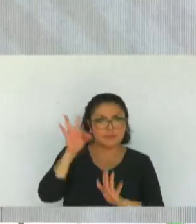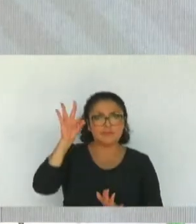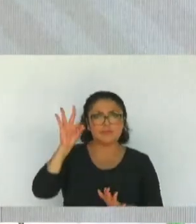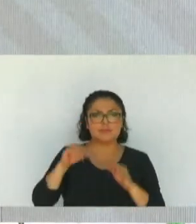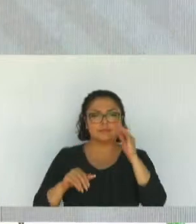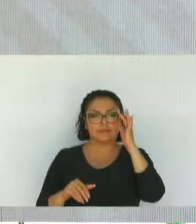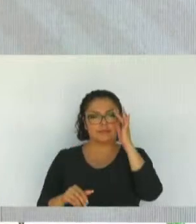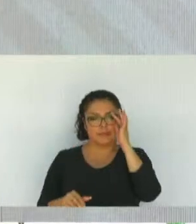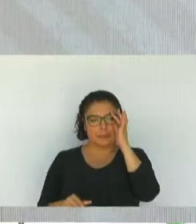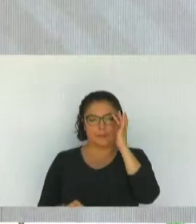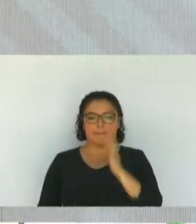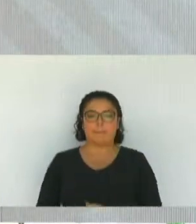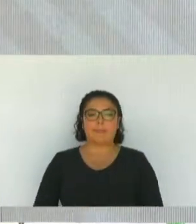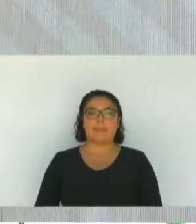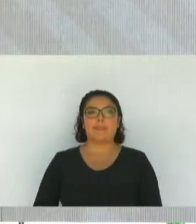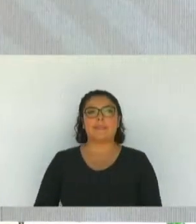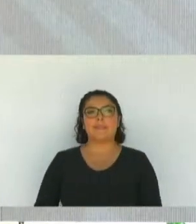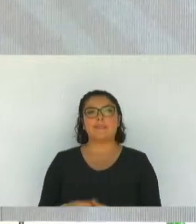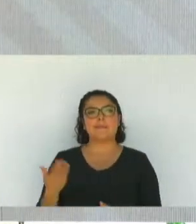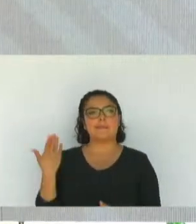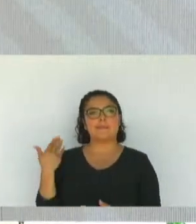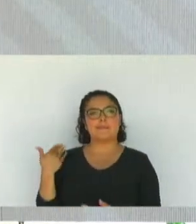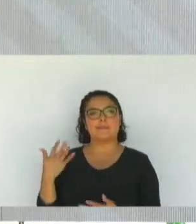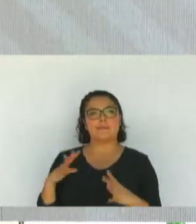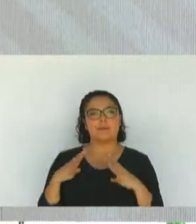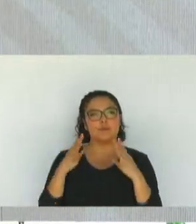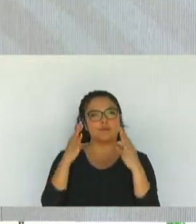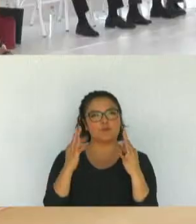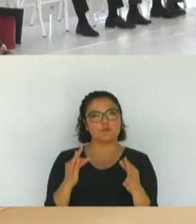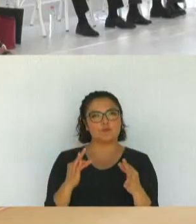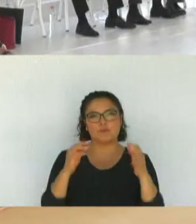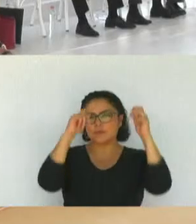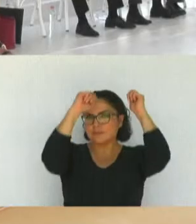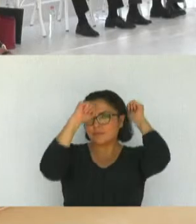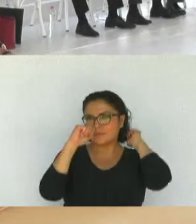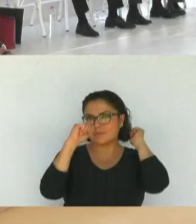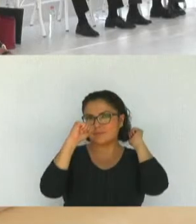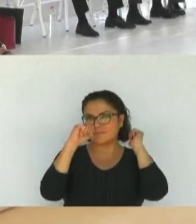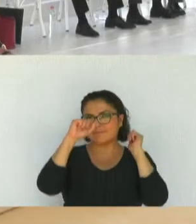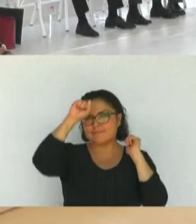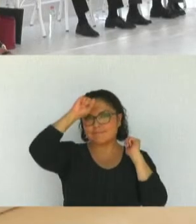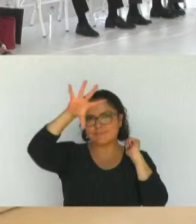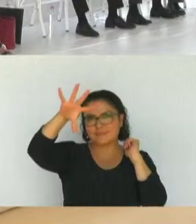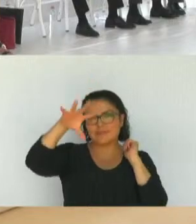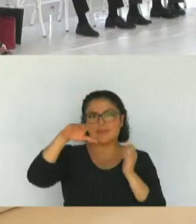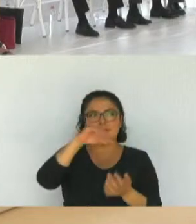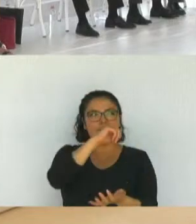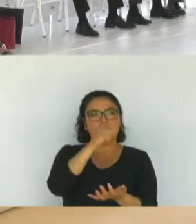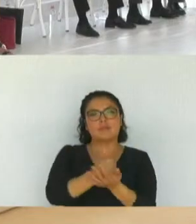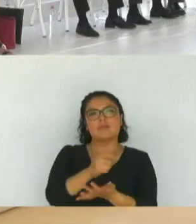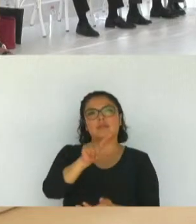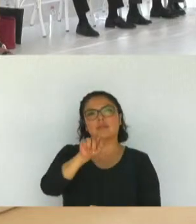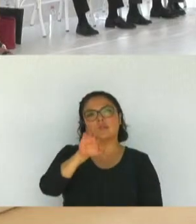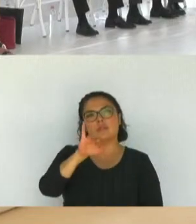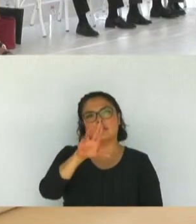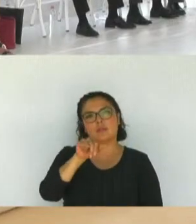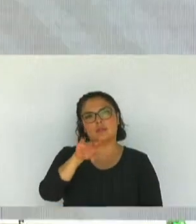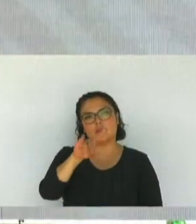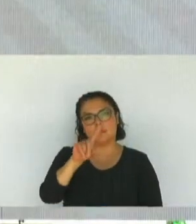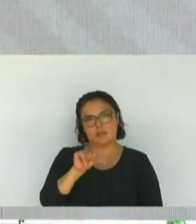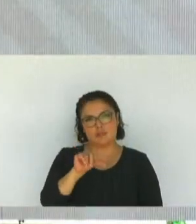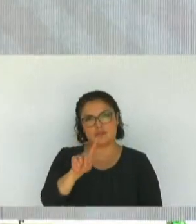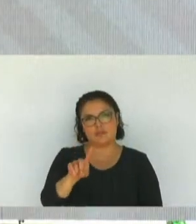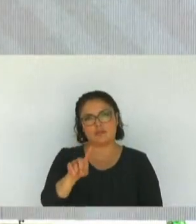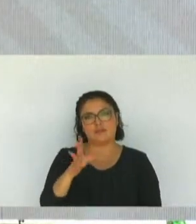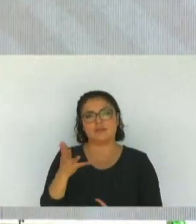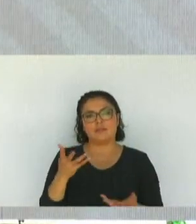La Fundación de Minas de la Trinidad fue en 1577. Sin duda es válido decir que es una